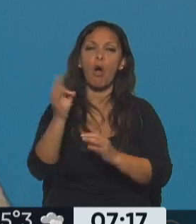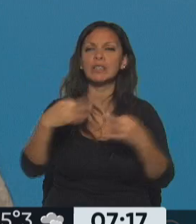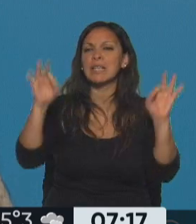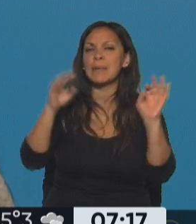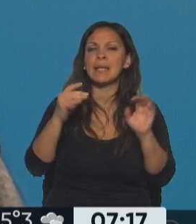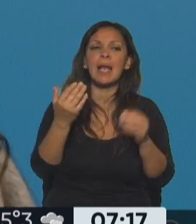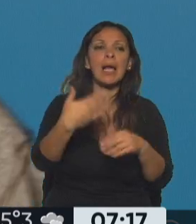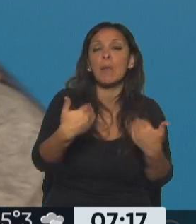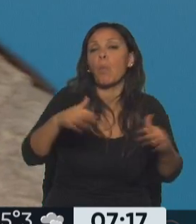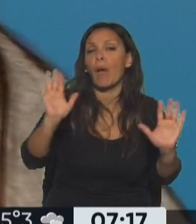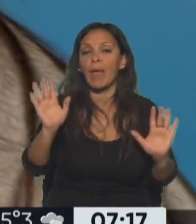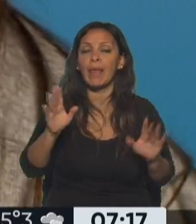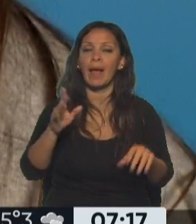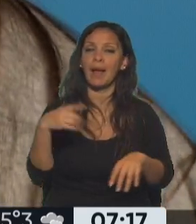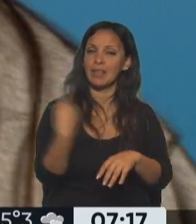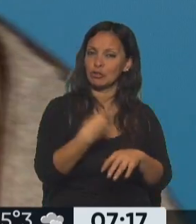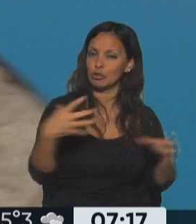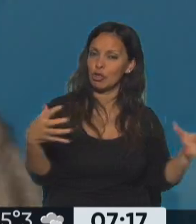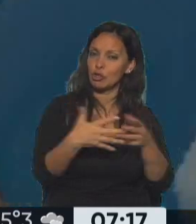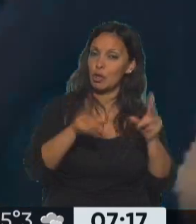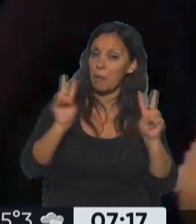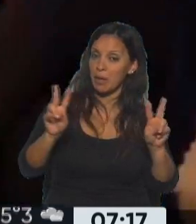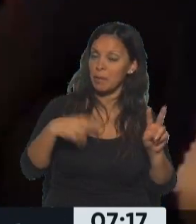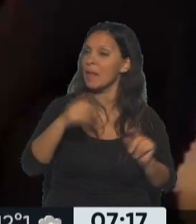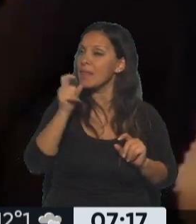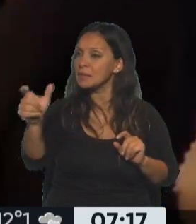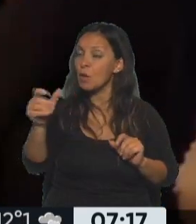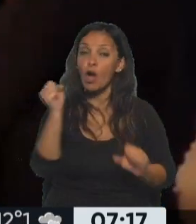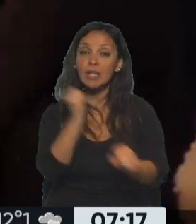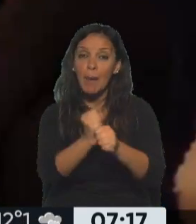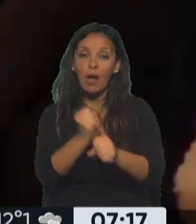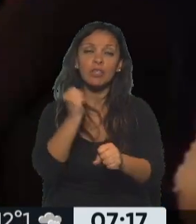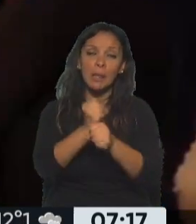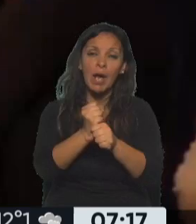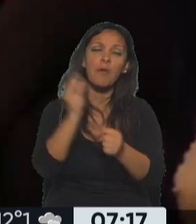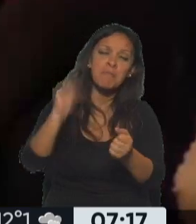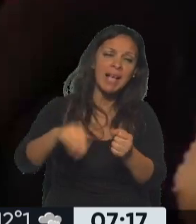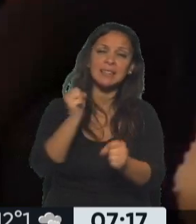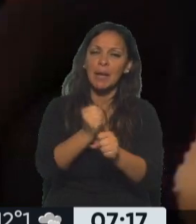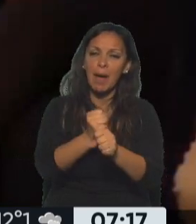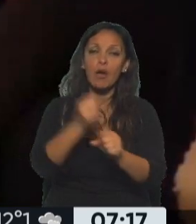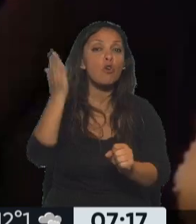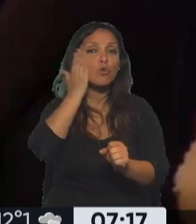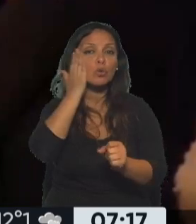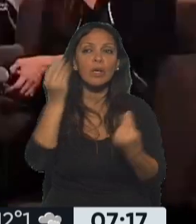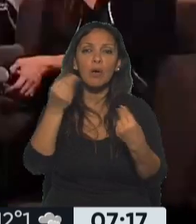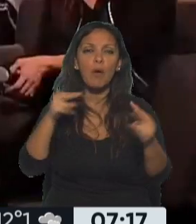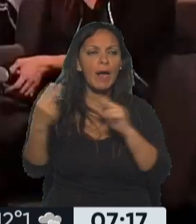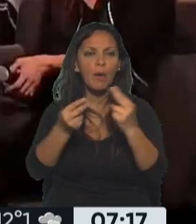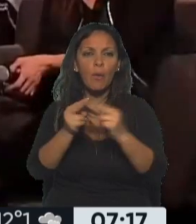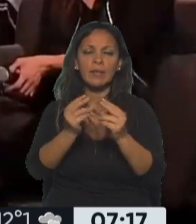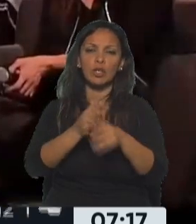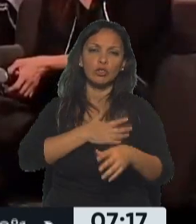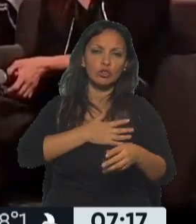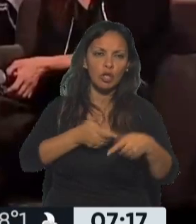individualismo, nosotros los peronistas les contestamos con trabajo, trabajo y más trabajo, y con la cultura del encuentro, con la cultura de la